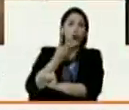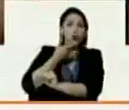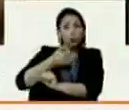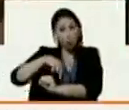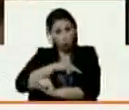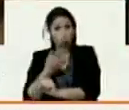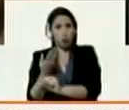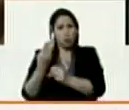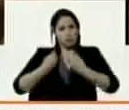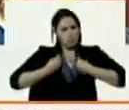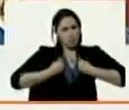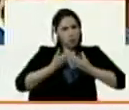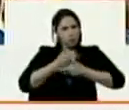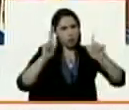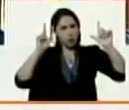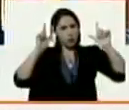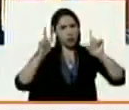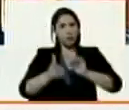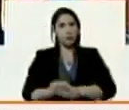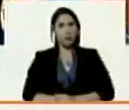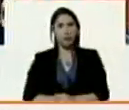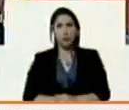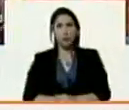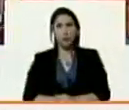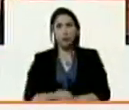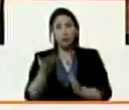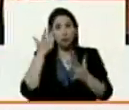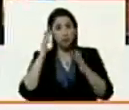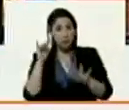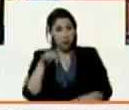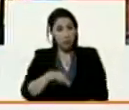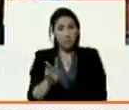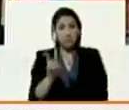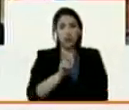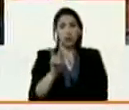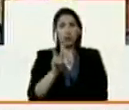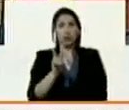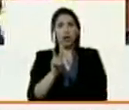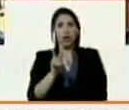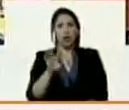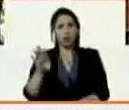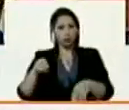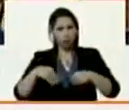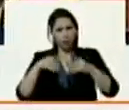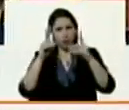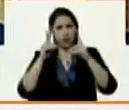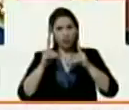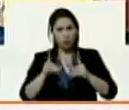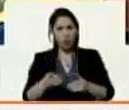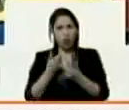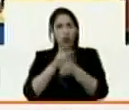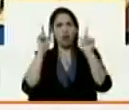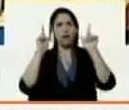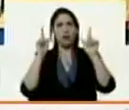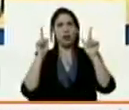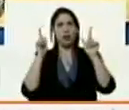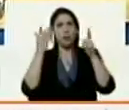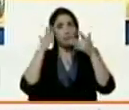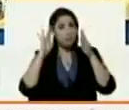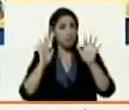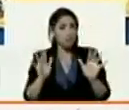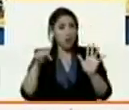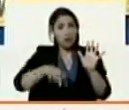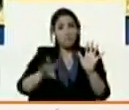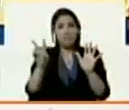como seres libres. Pareciera que aquí en Venezuela tomamos la decisión de ser libres. Pareciera que aquí